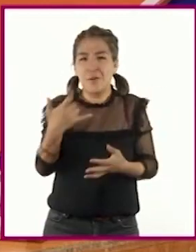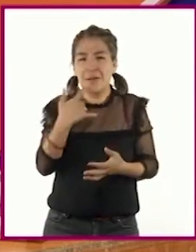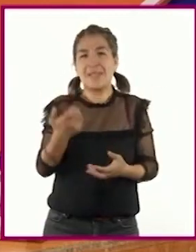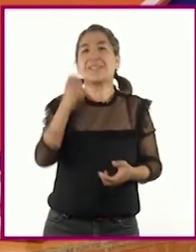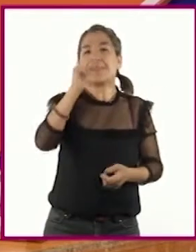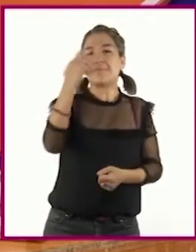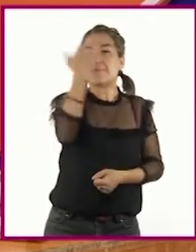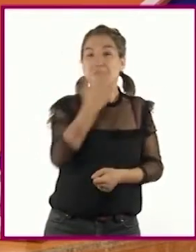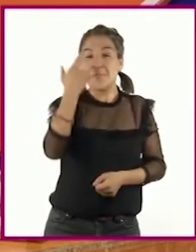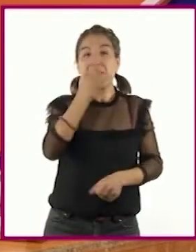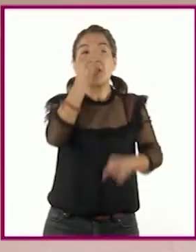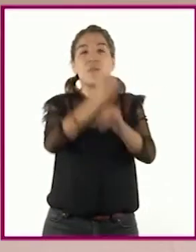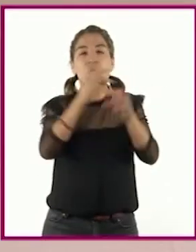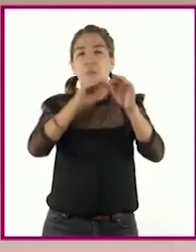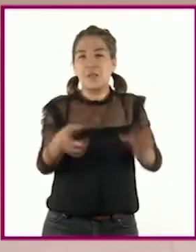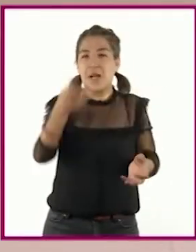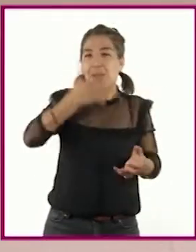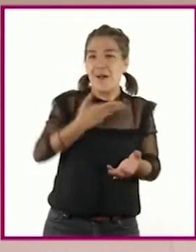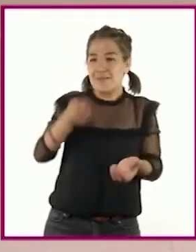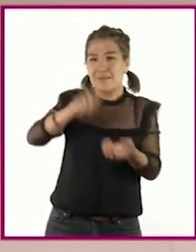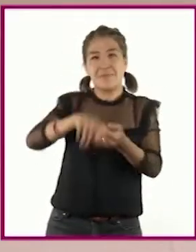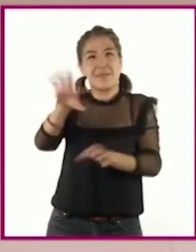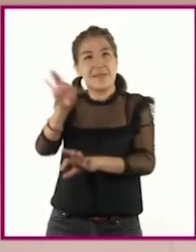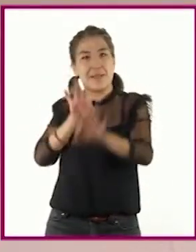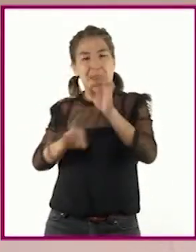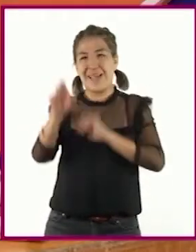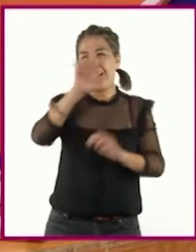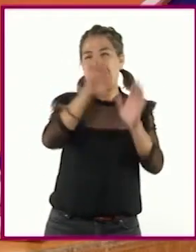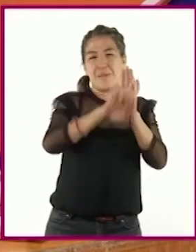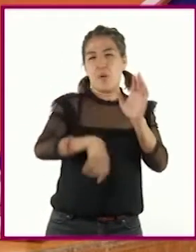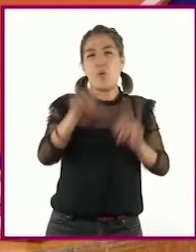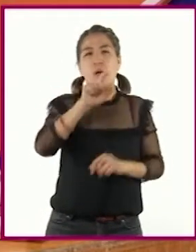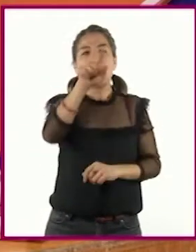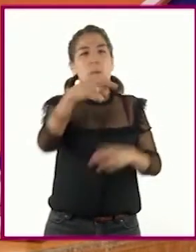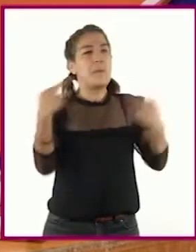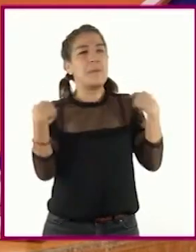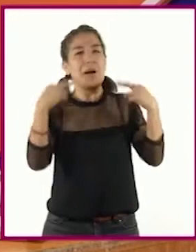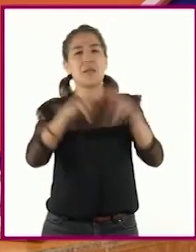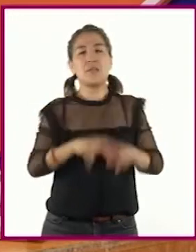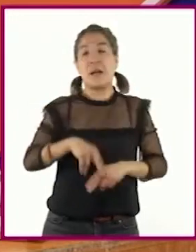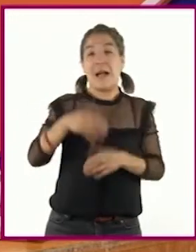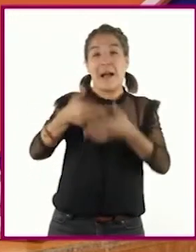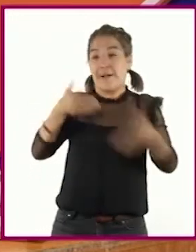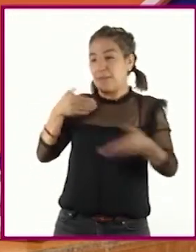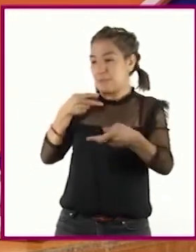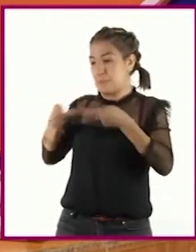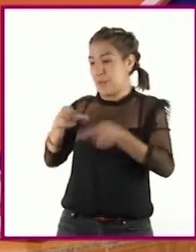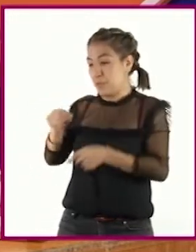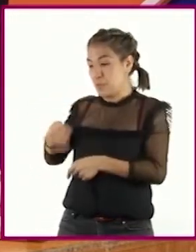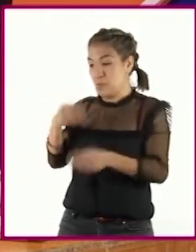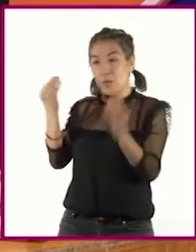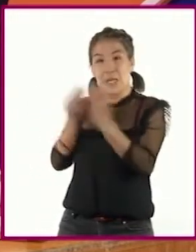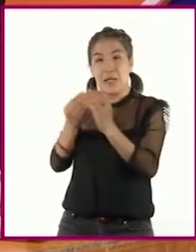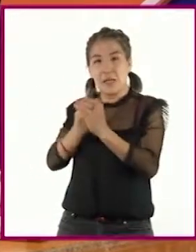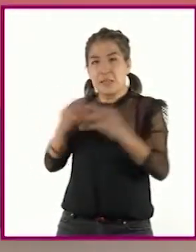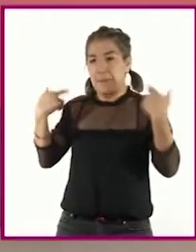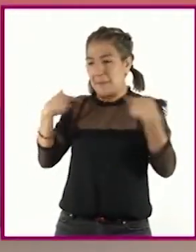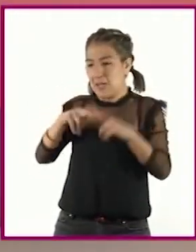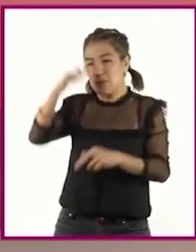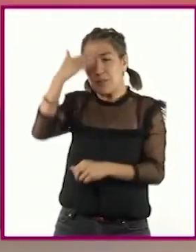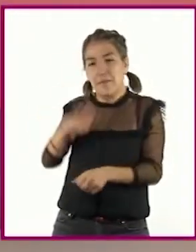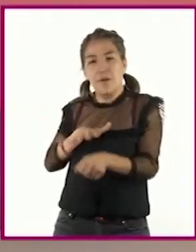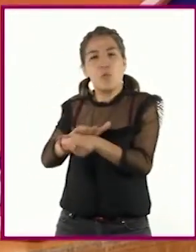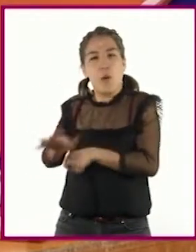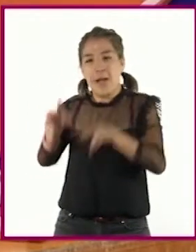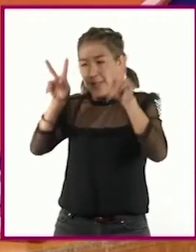la información obtenida. Como cuando un maestro prepara su clase, el maestro sabe qué temas